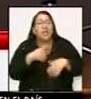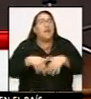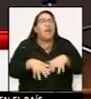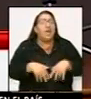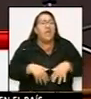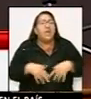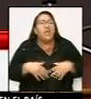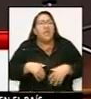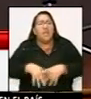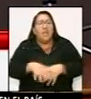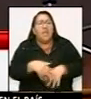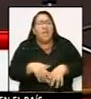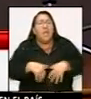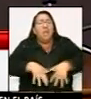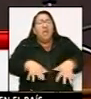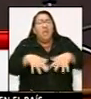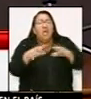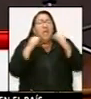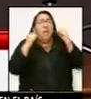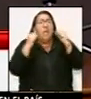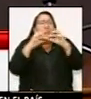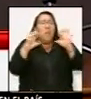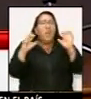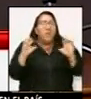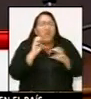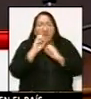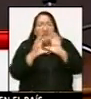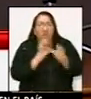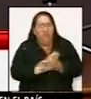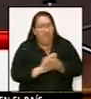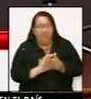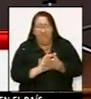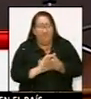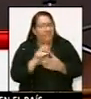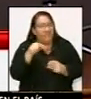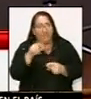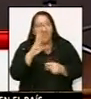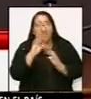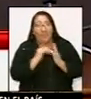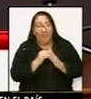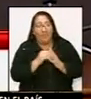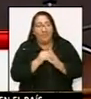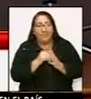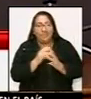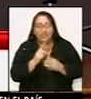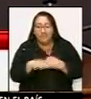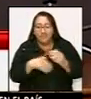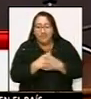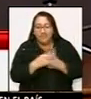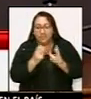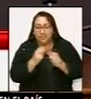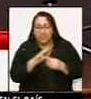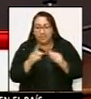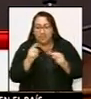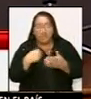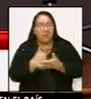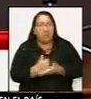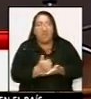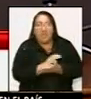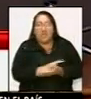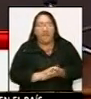pasacalles, en millones en publicidad, seguramente, en millones en temas que no van a